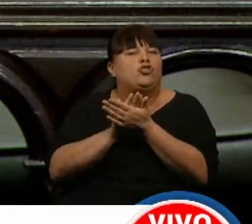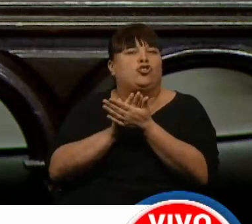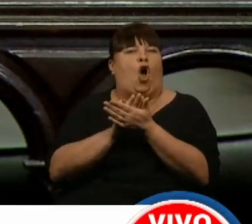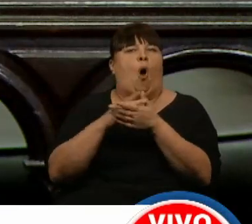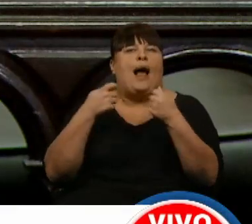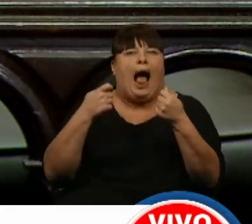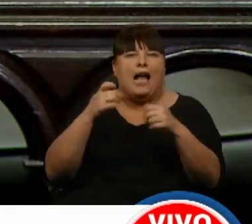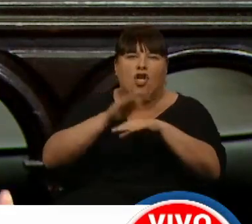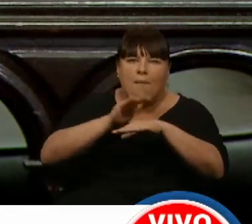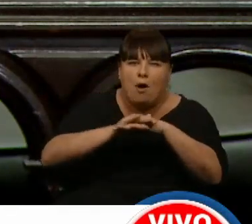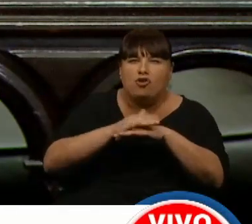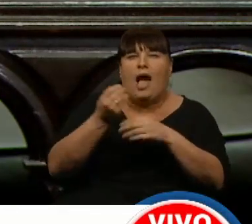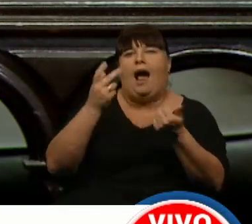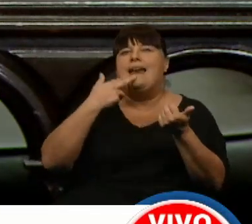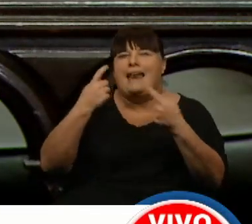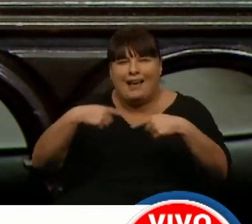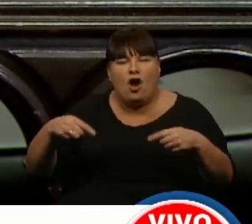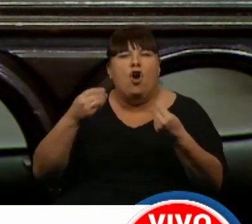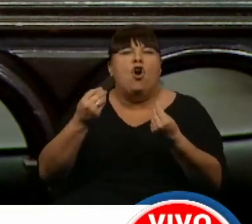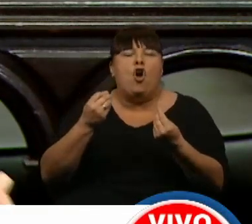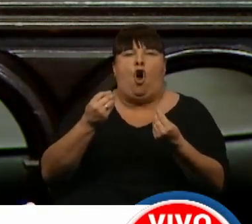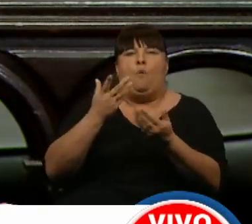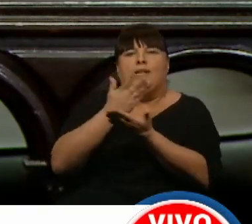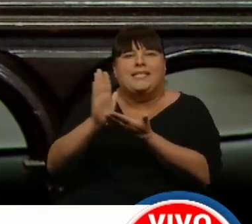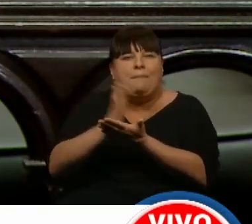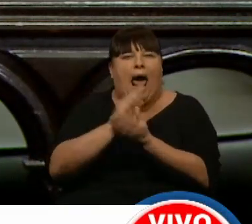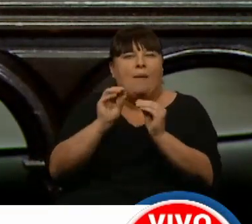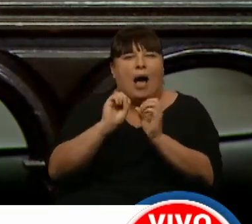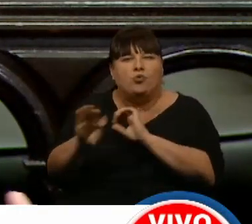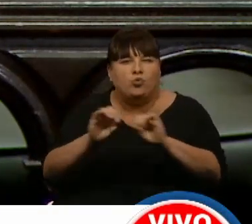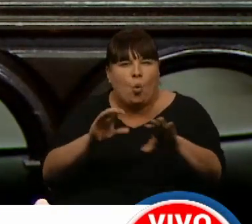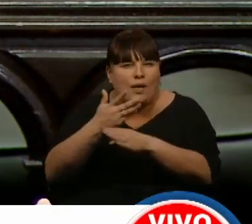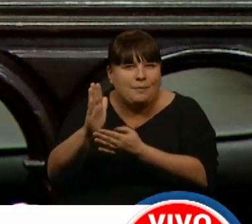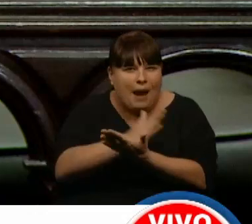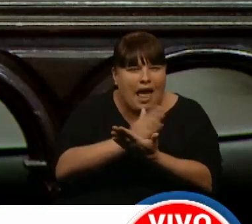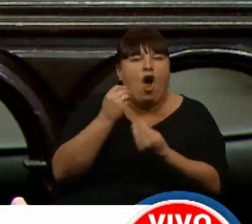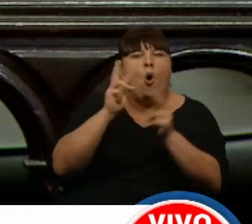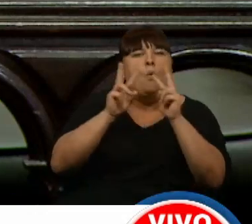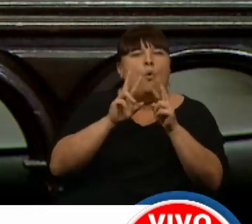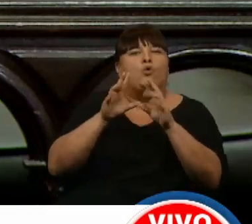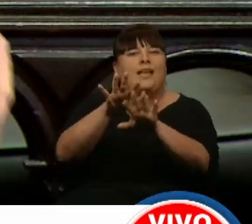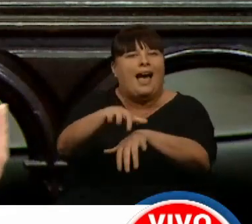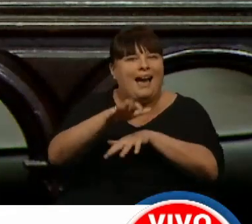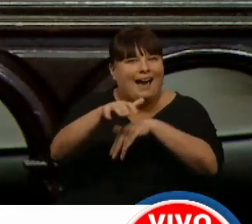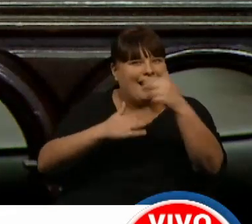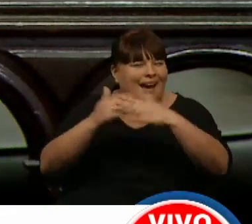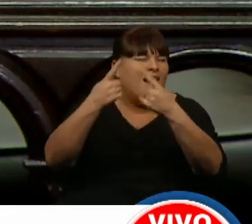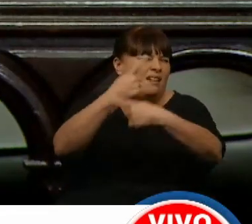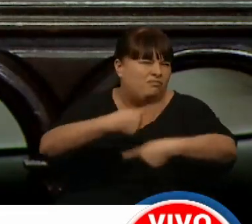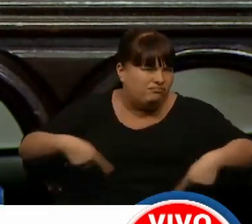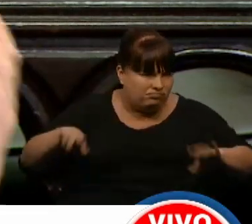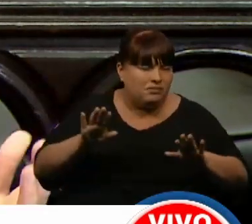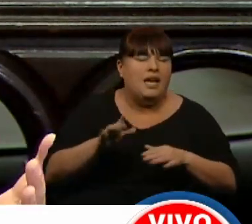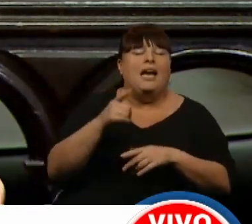consumo responsable, que tengan que ver con la separación de residuos, que tengan que ver con la construcción de las huertas, entre otras tantas